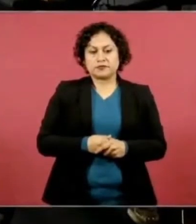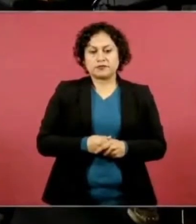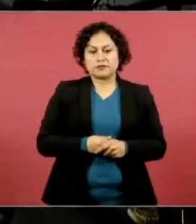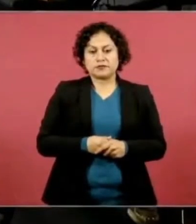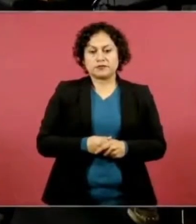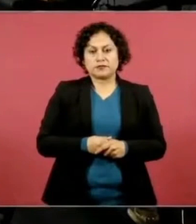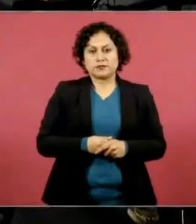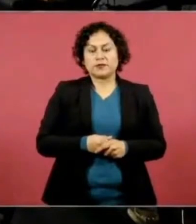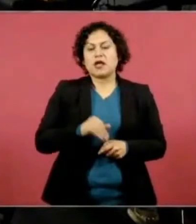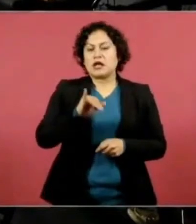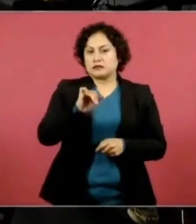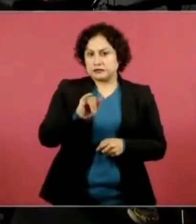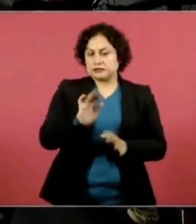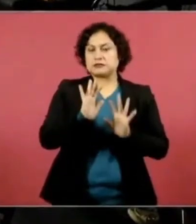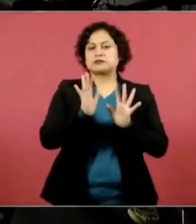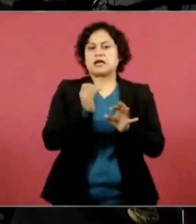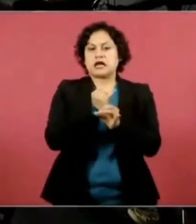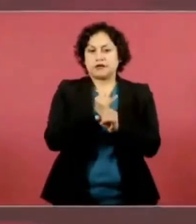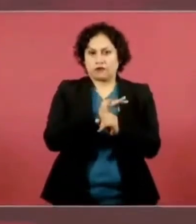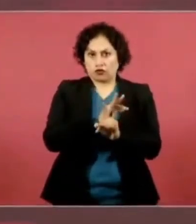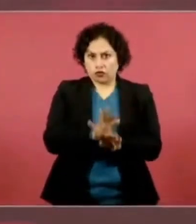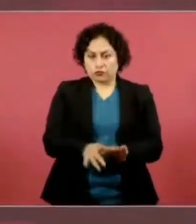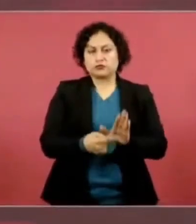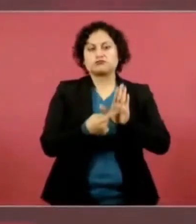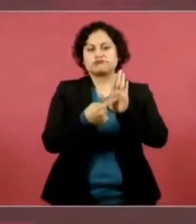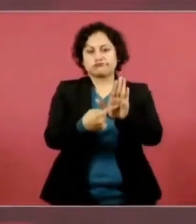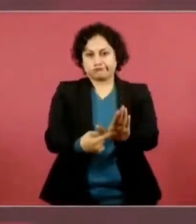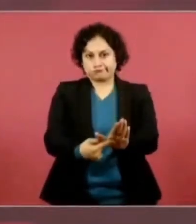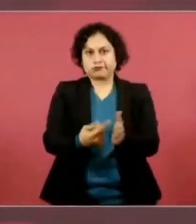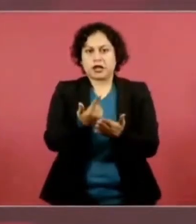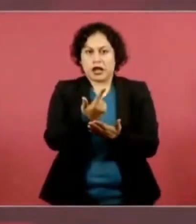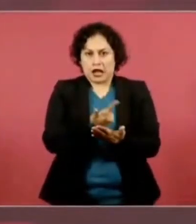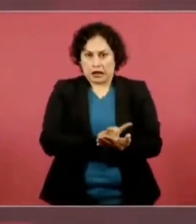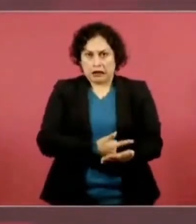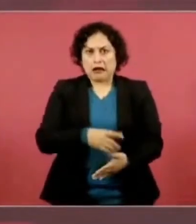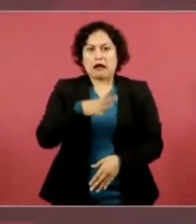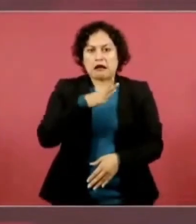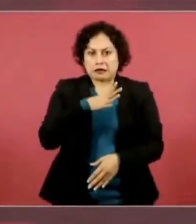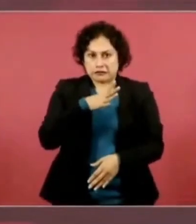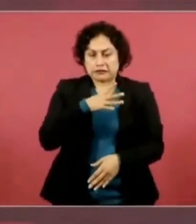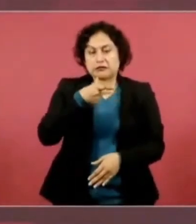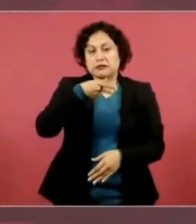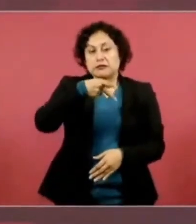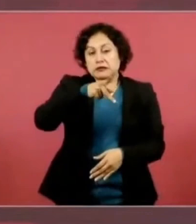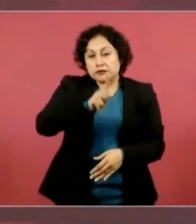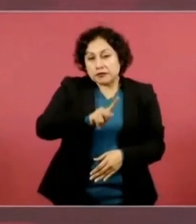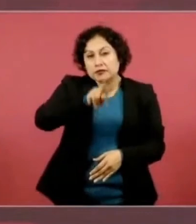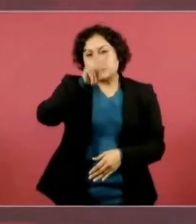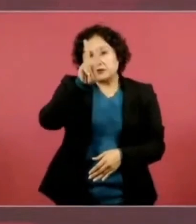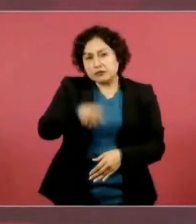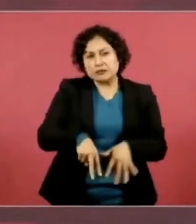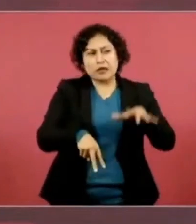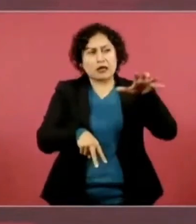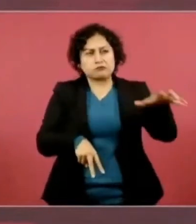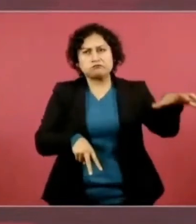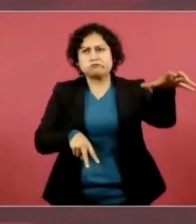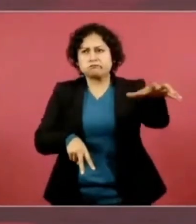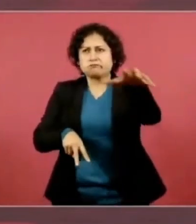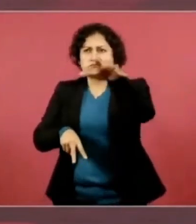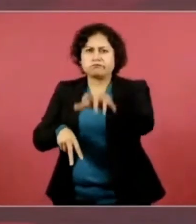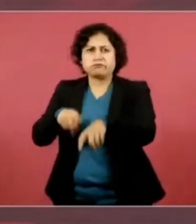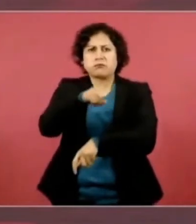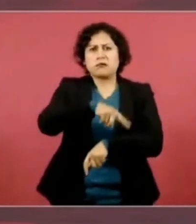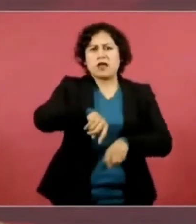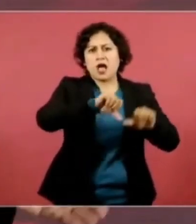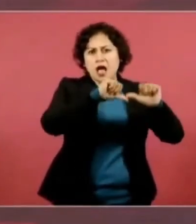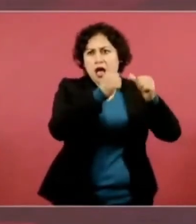una relación. Pero tenemos de parte de estas organizaciones mucha oposición.